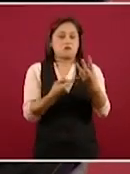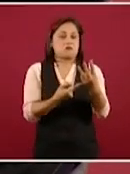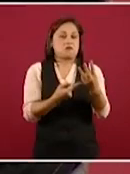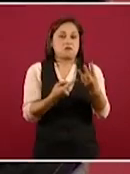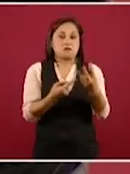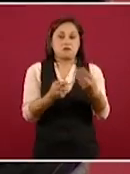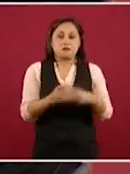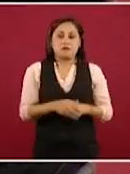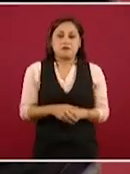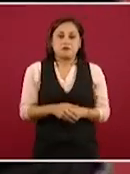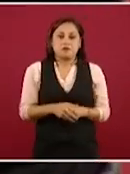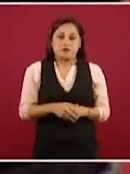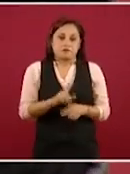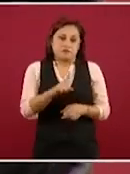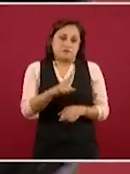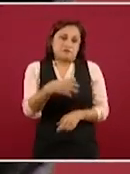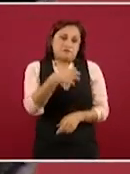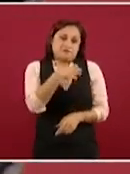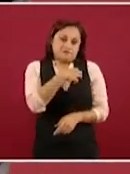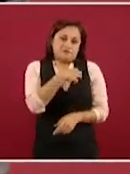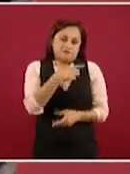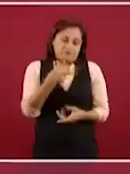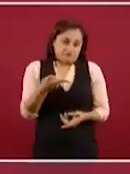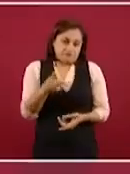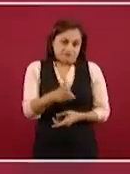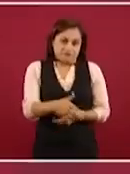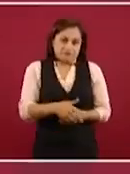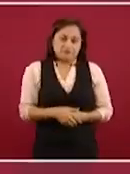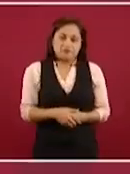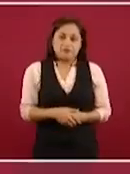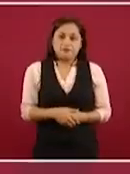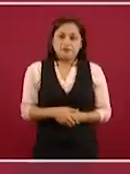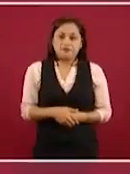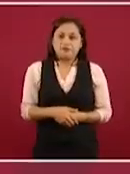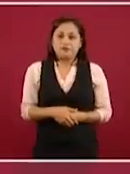la capital, Guanajuato,